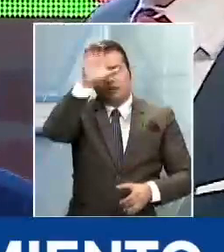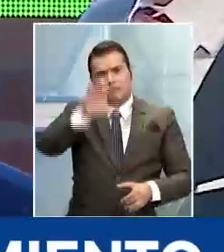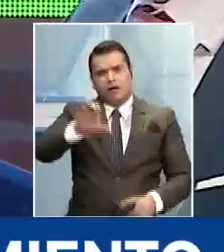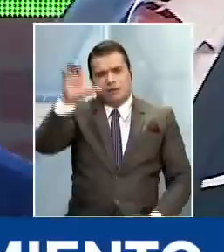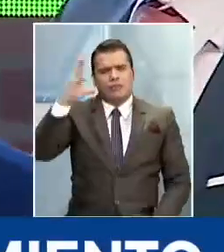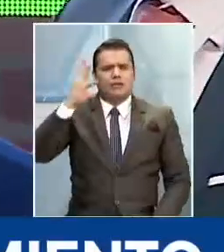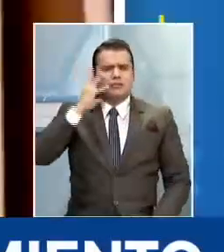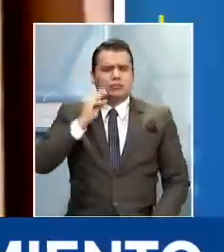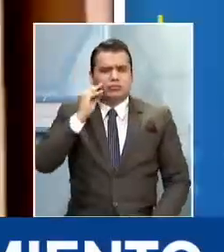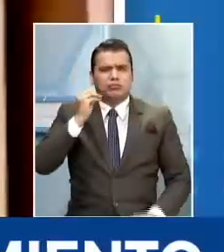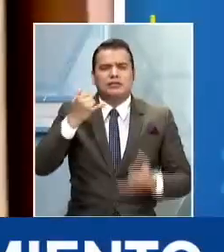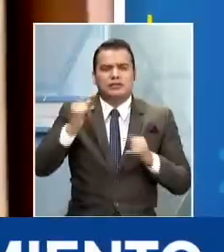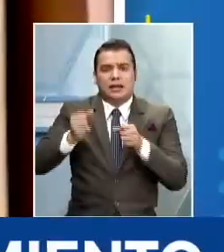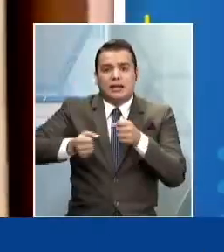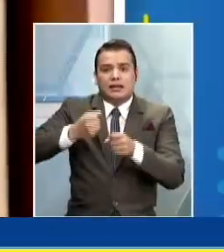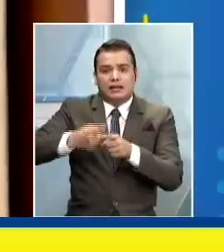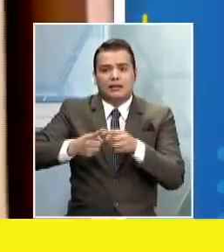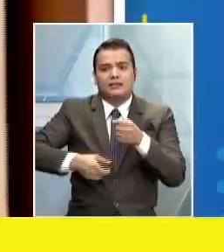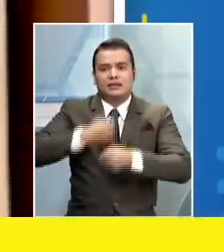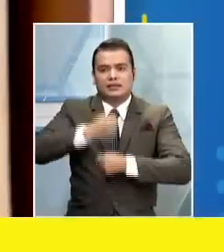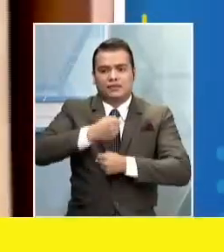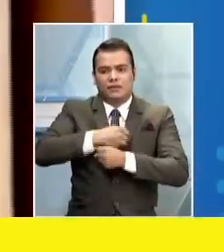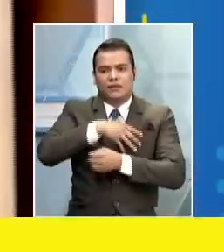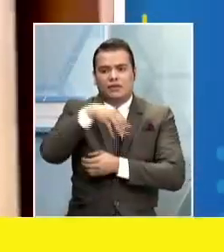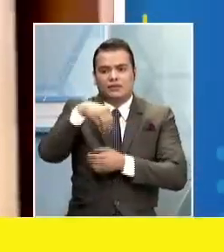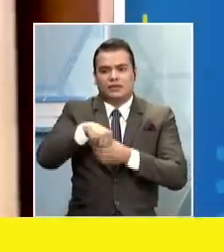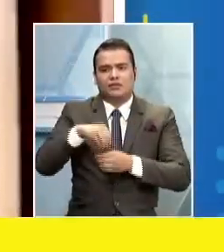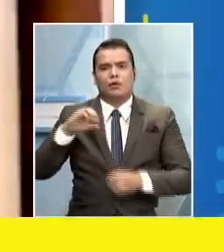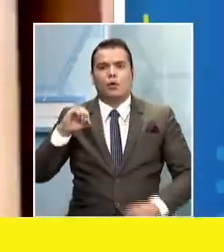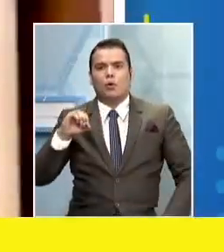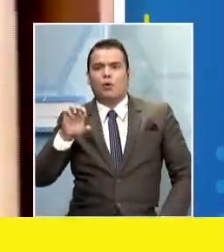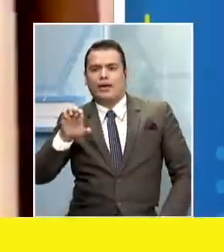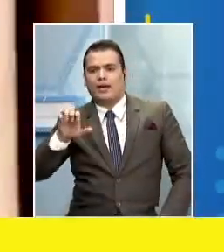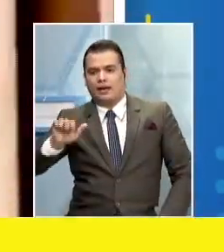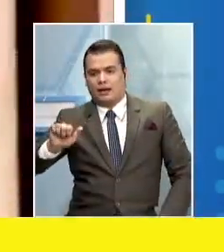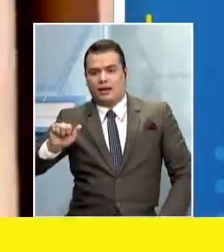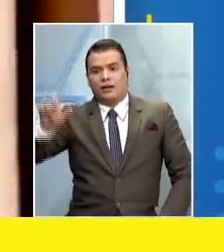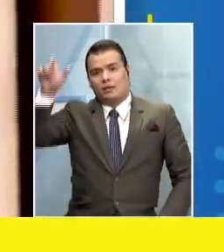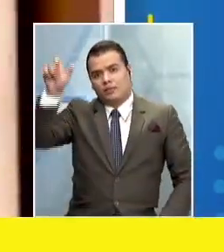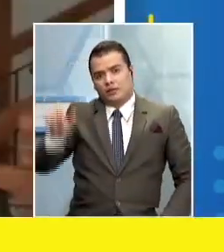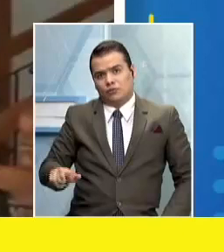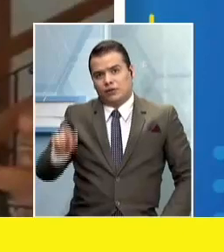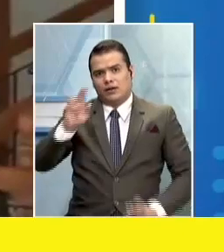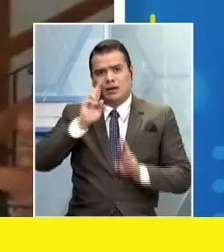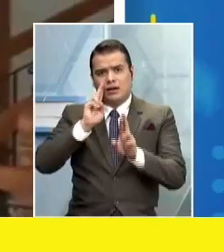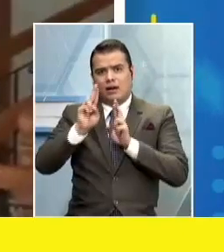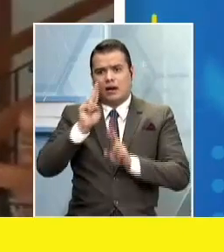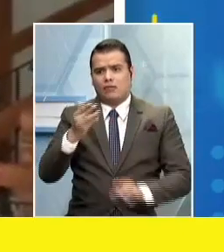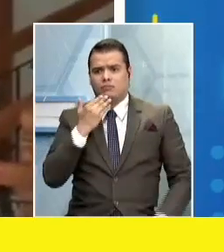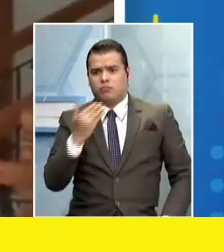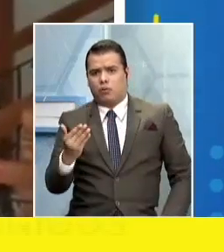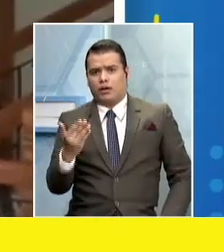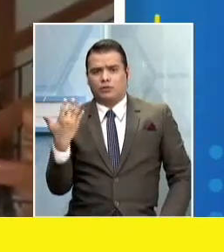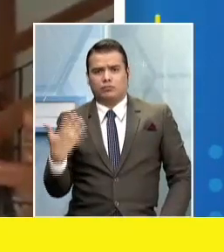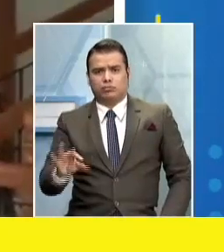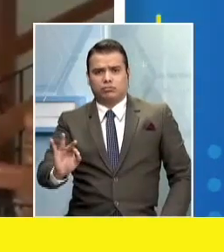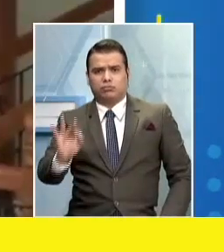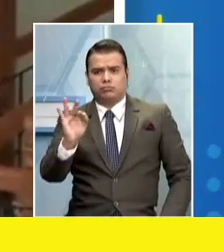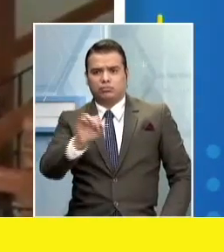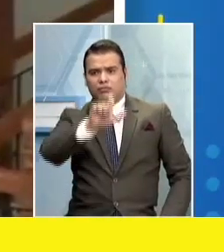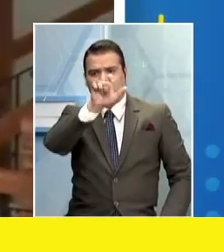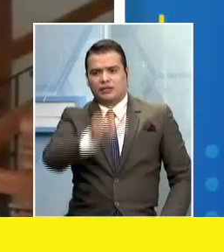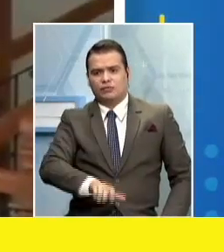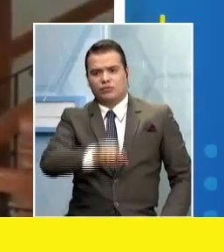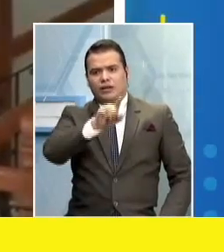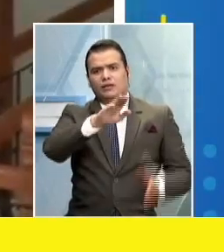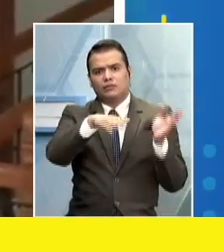y la OEA. Un canciller excepcional, un ser humano ejemplar. Duele mucho la partida de Carlos